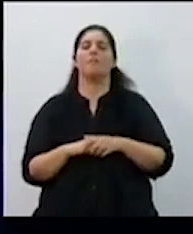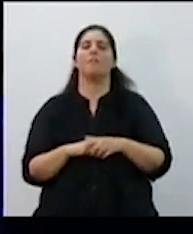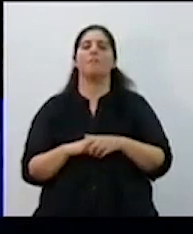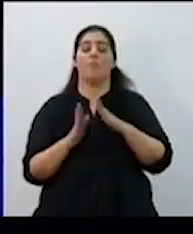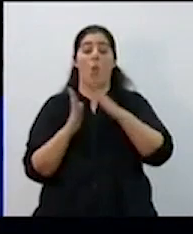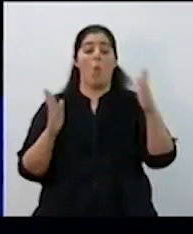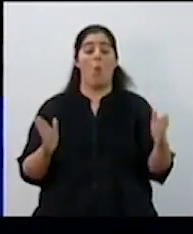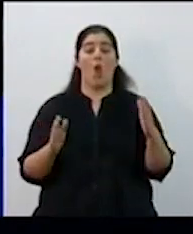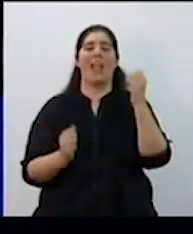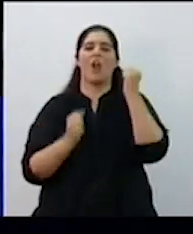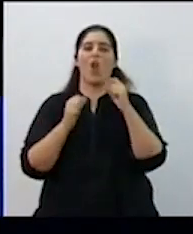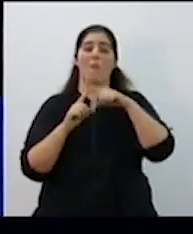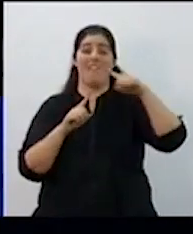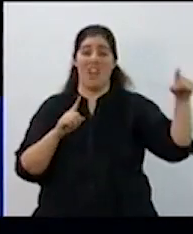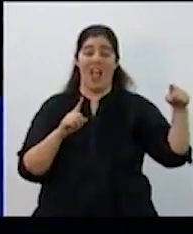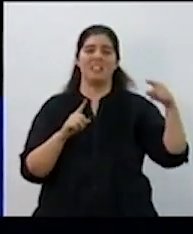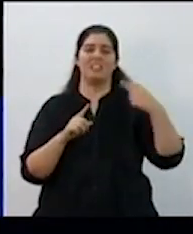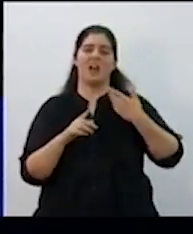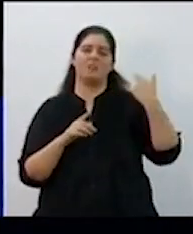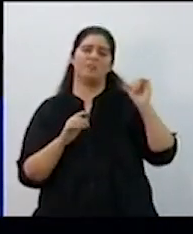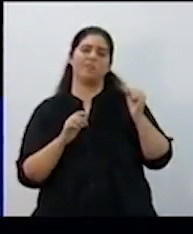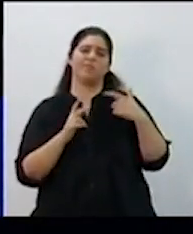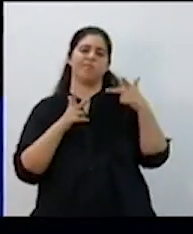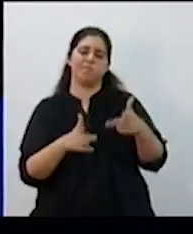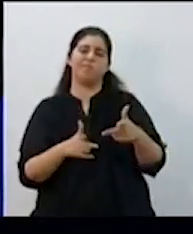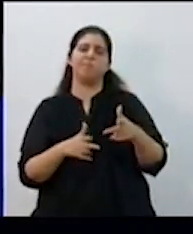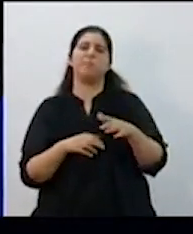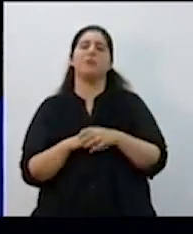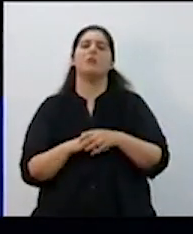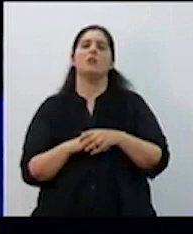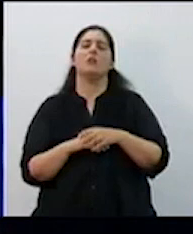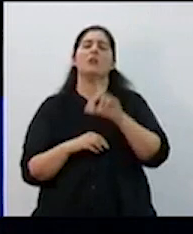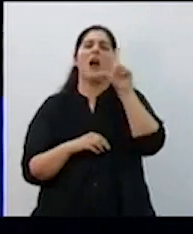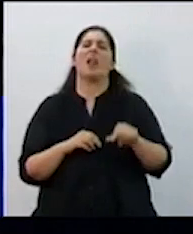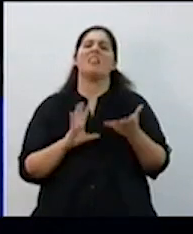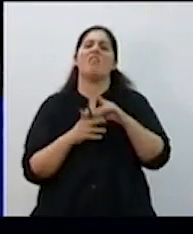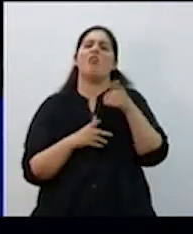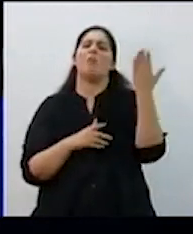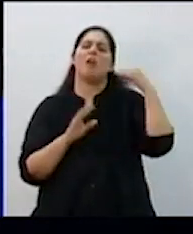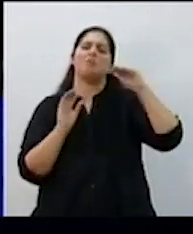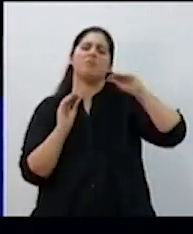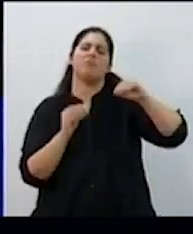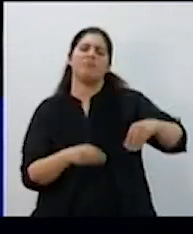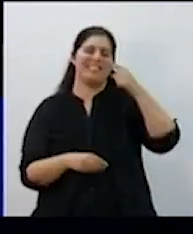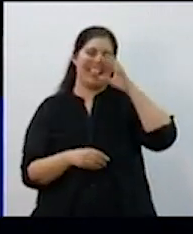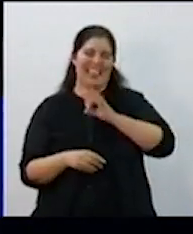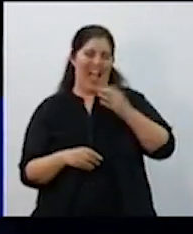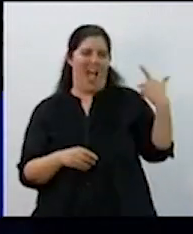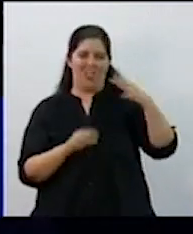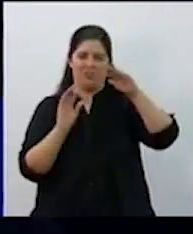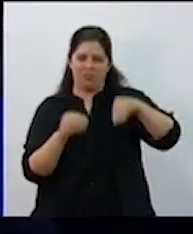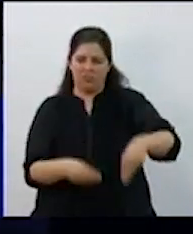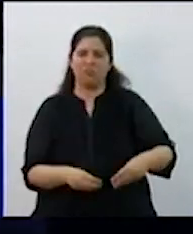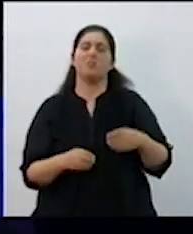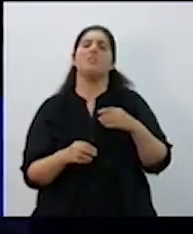el bloque de economía y finanzas lo comentaba de qué manera argentina había decaído en los últimos 70 años en